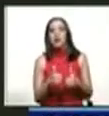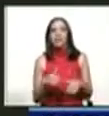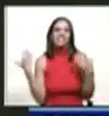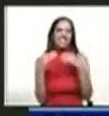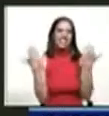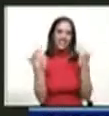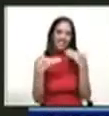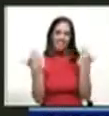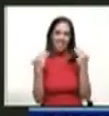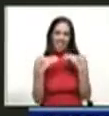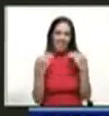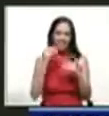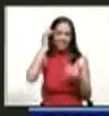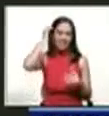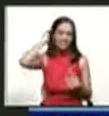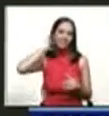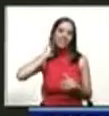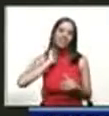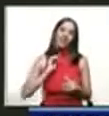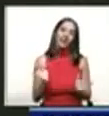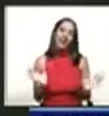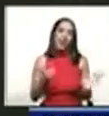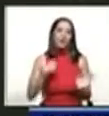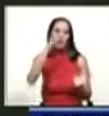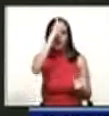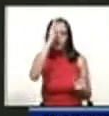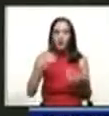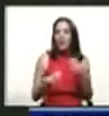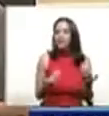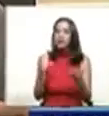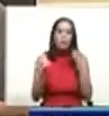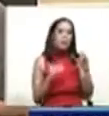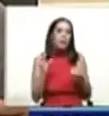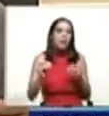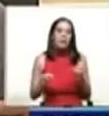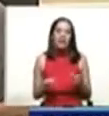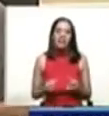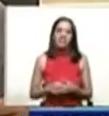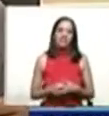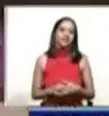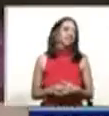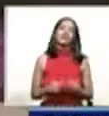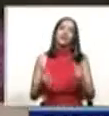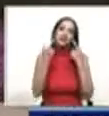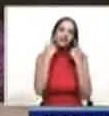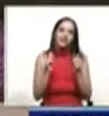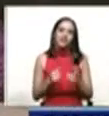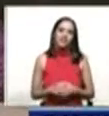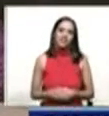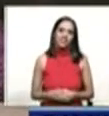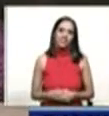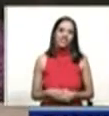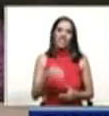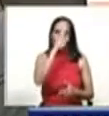A los Leones del Caracas. No hay problema. Yo soy tiburón. Caracas es ganancia para mí. Tranquilo, yo no tengo problema. Que iba las Águilas del Zulia. Está como